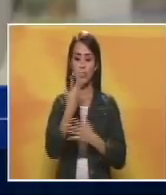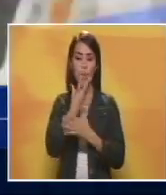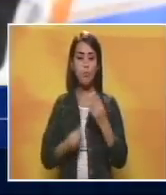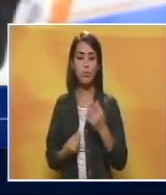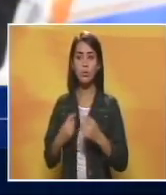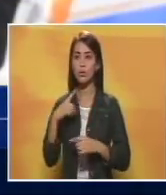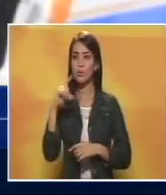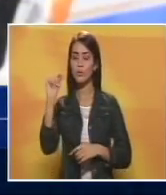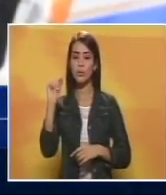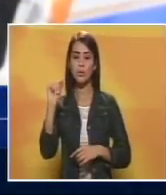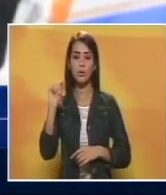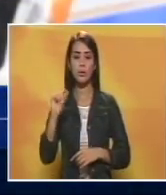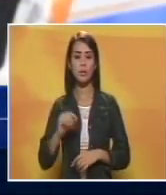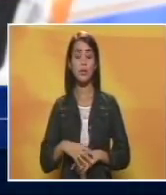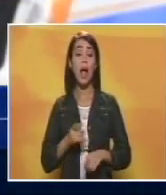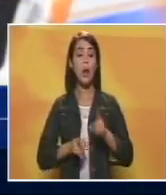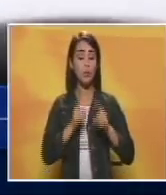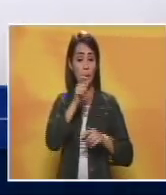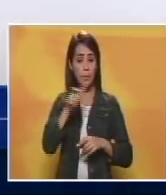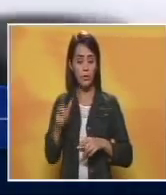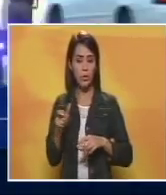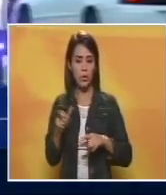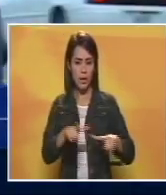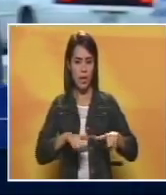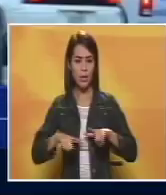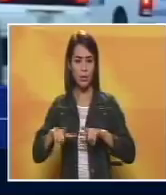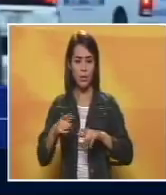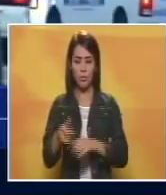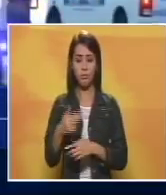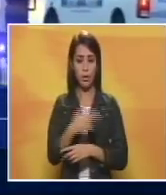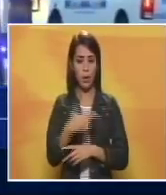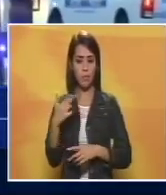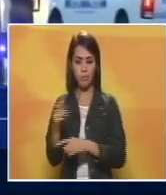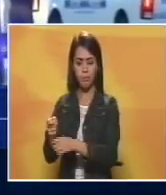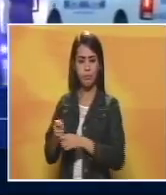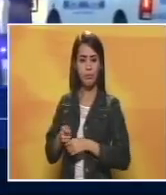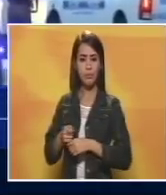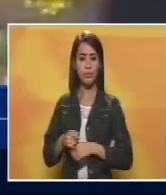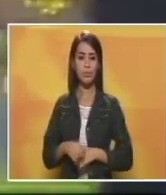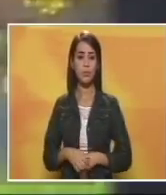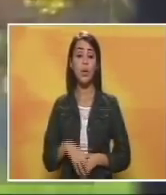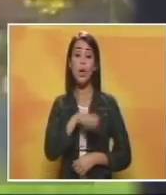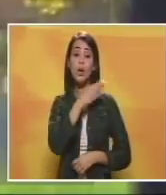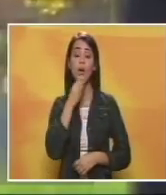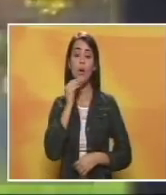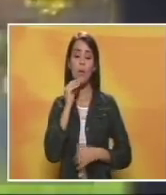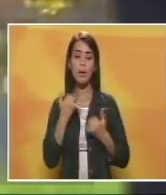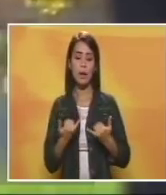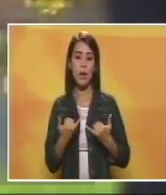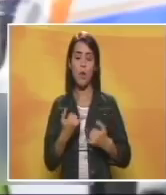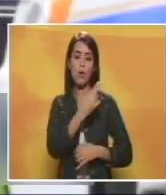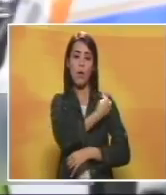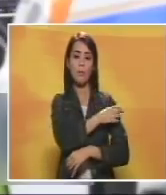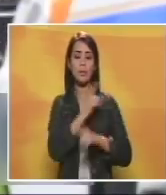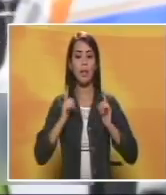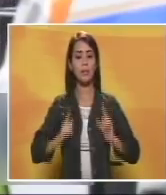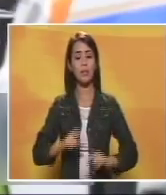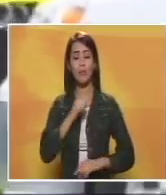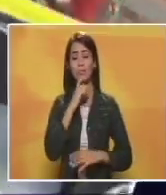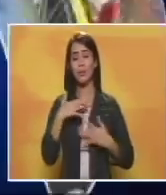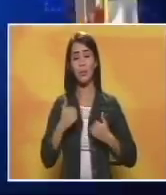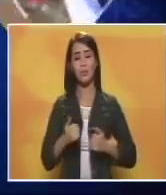fuga luego de que uno de los clientes del local consiguiera arrebatarle el arma. 2 jóvenes están hospitalizadas en estado crítico.